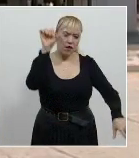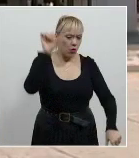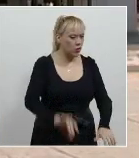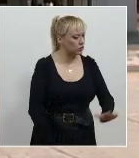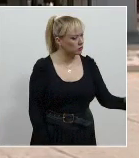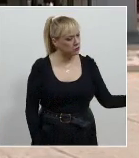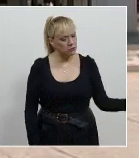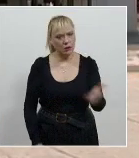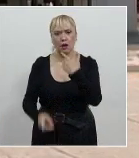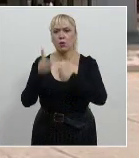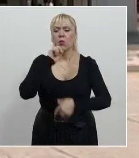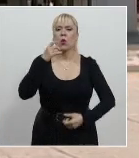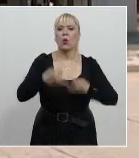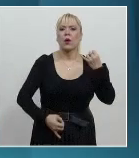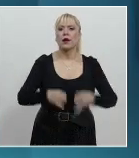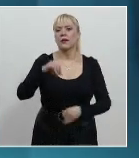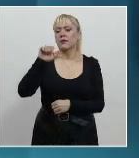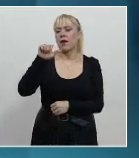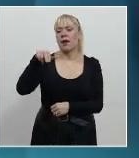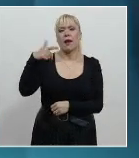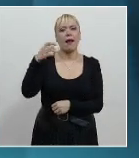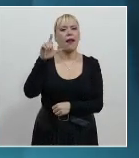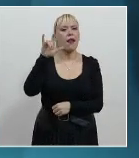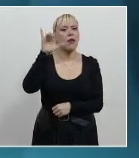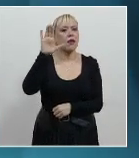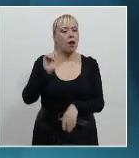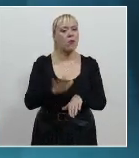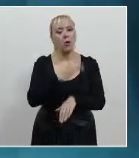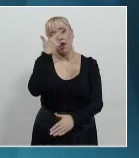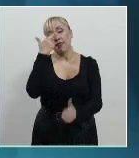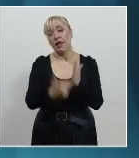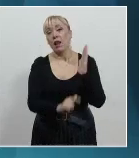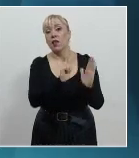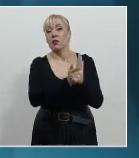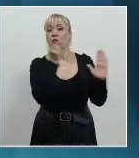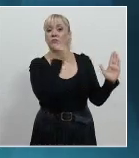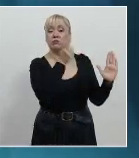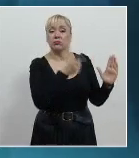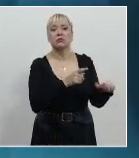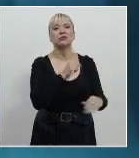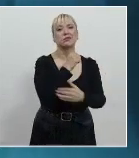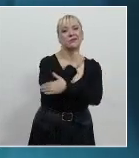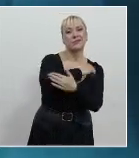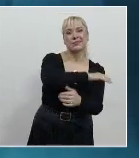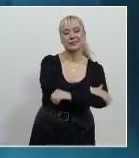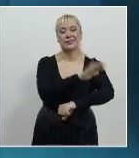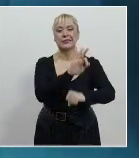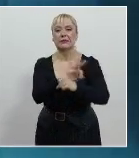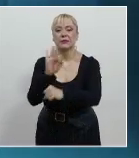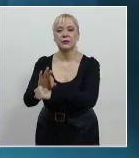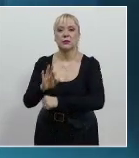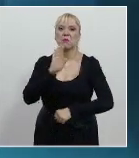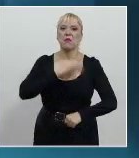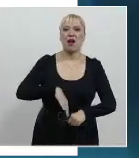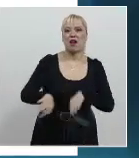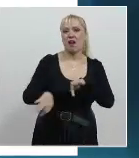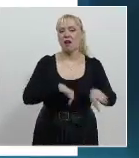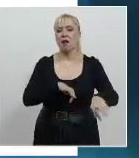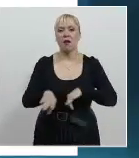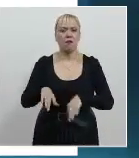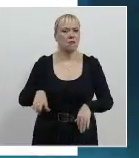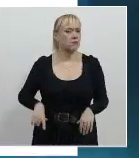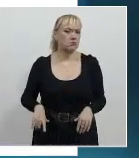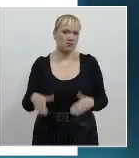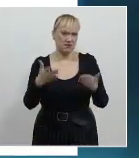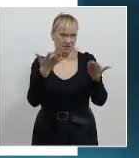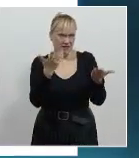jueza Angélica Sánchez Hernández, pues los presuntos delitos que se le imputan, tráfico de influencias y contra la fe pública, no ameritan